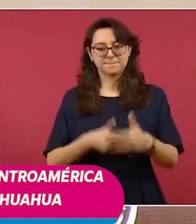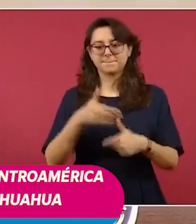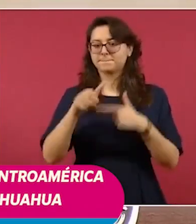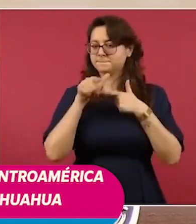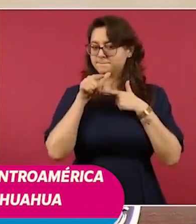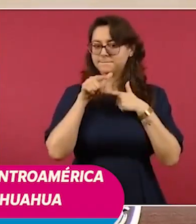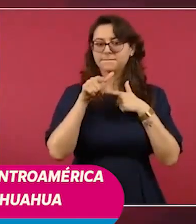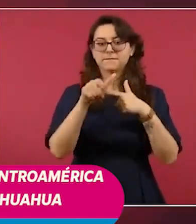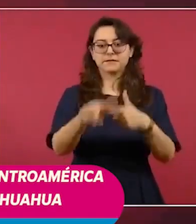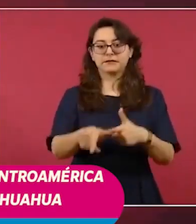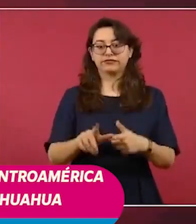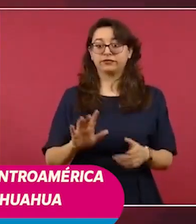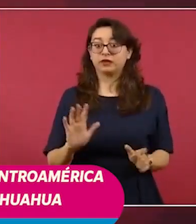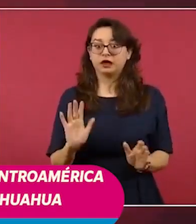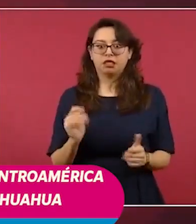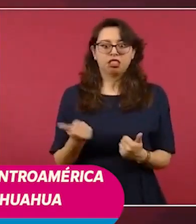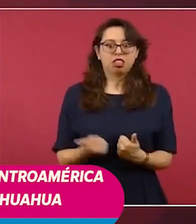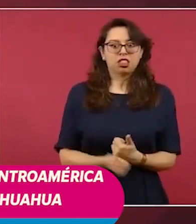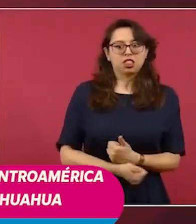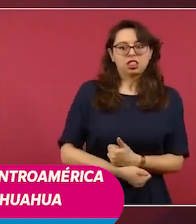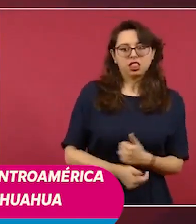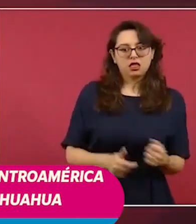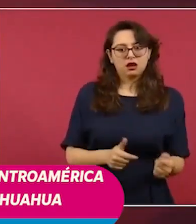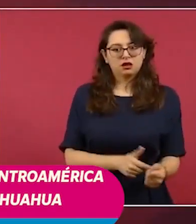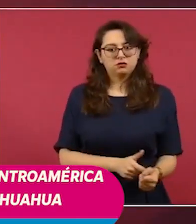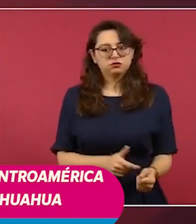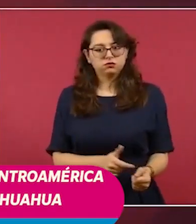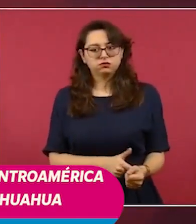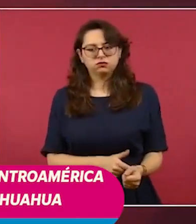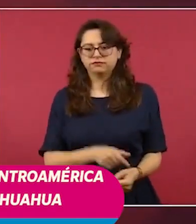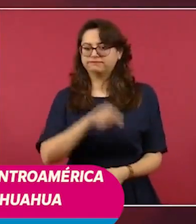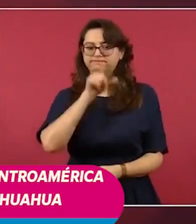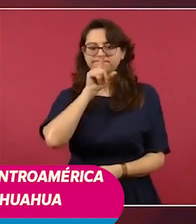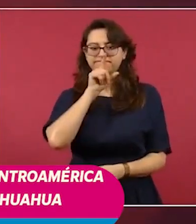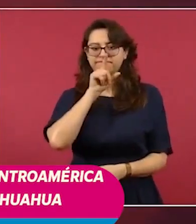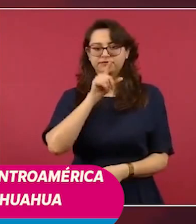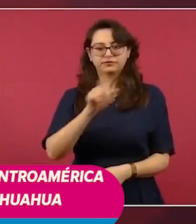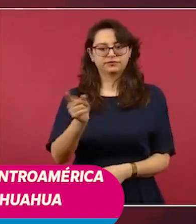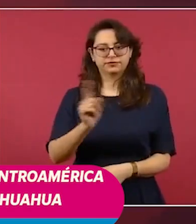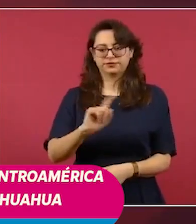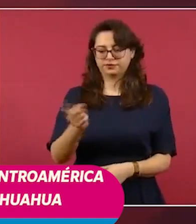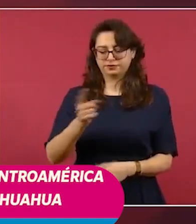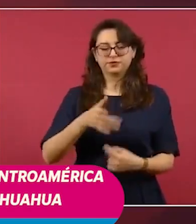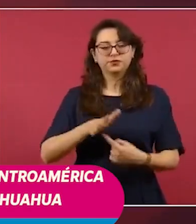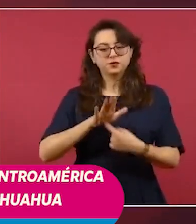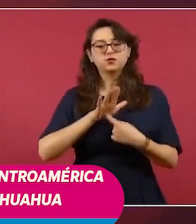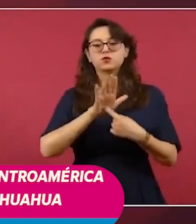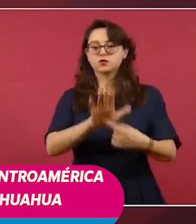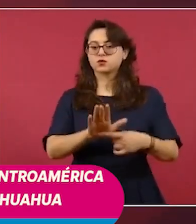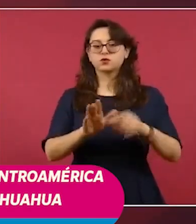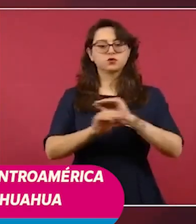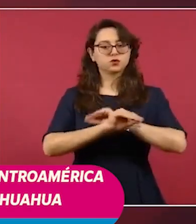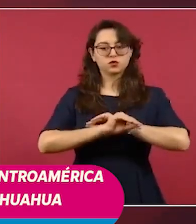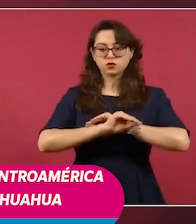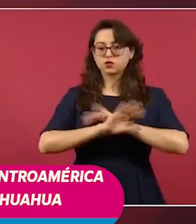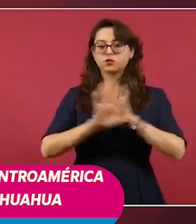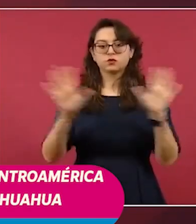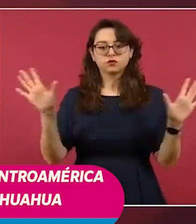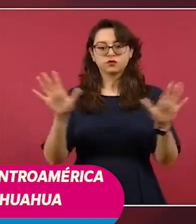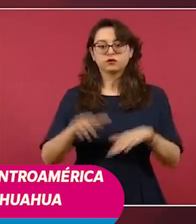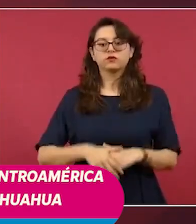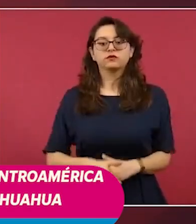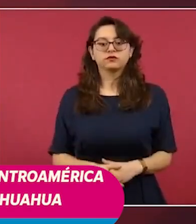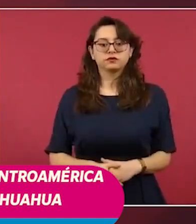vamos a ocultar los hechos. No vamos nosotros de